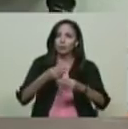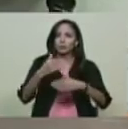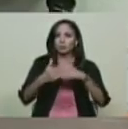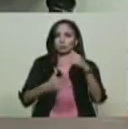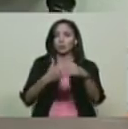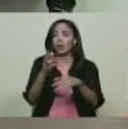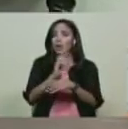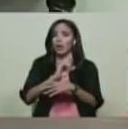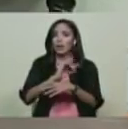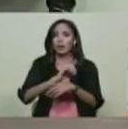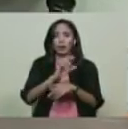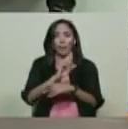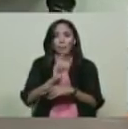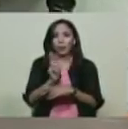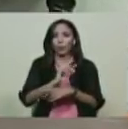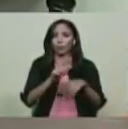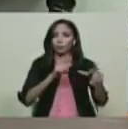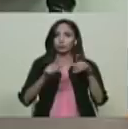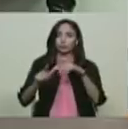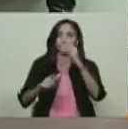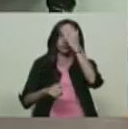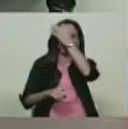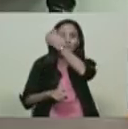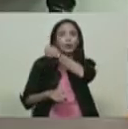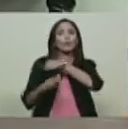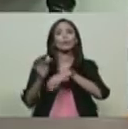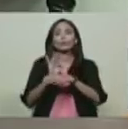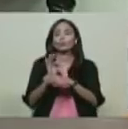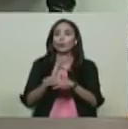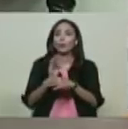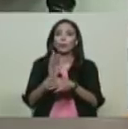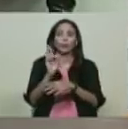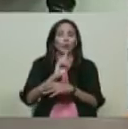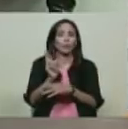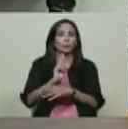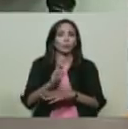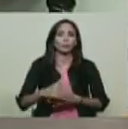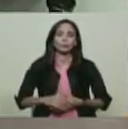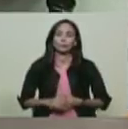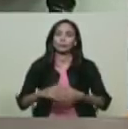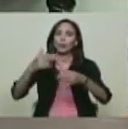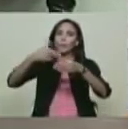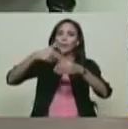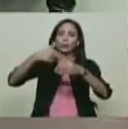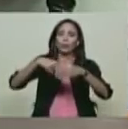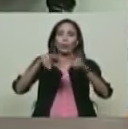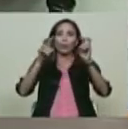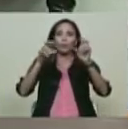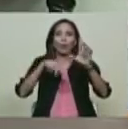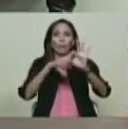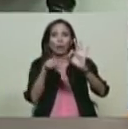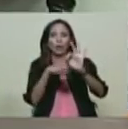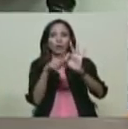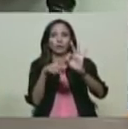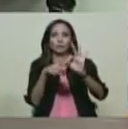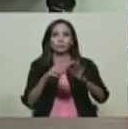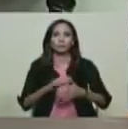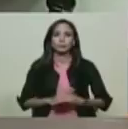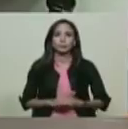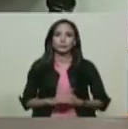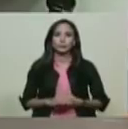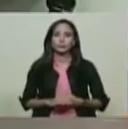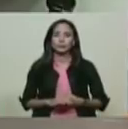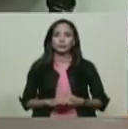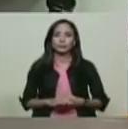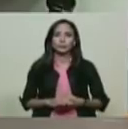poner en emisión y en funcionamiento. El petro, la criptomoneda, la estrategia